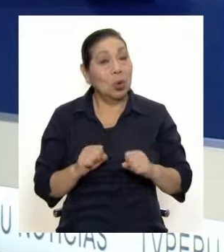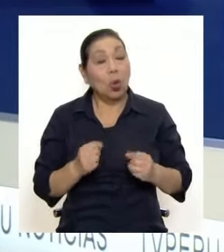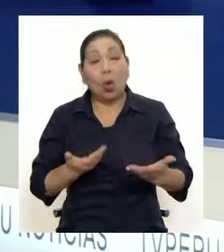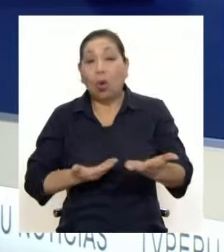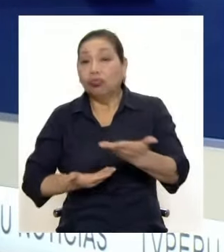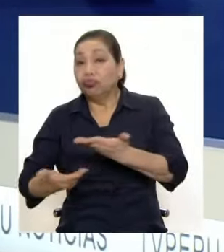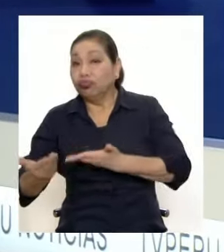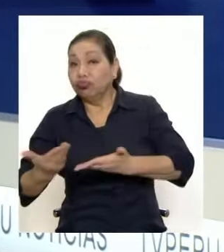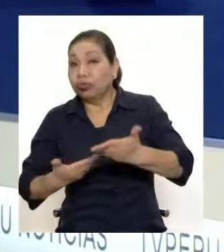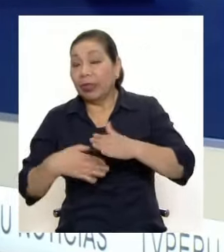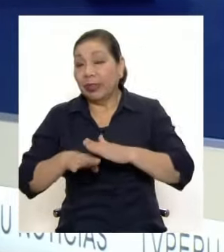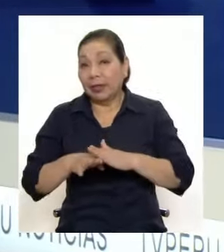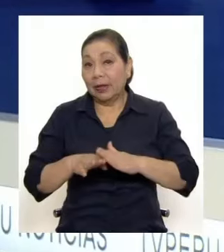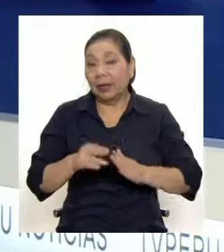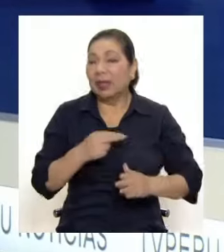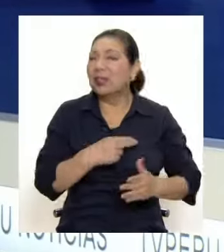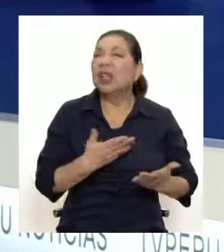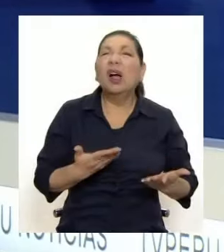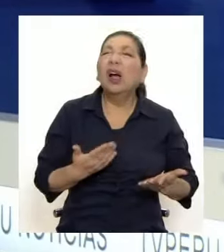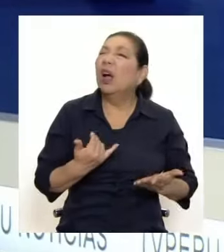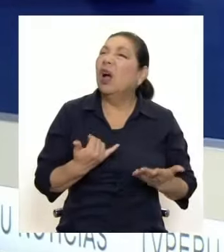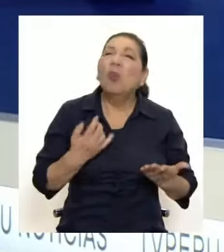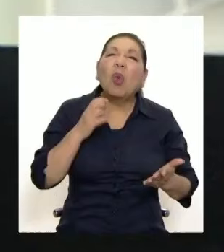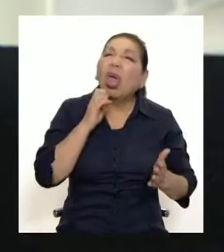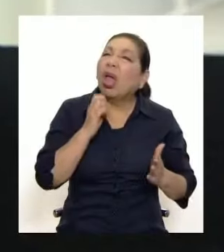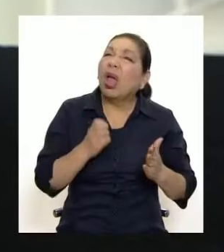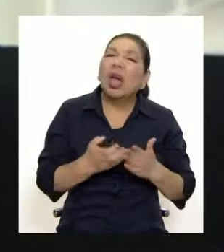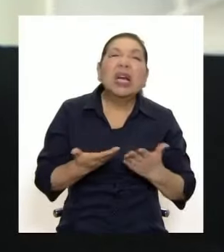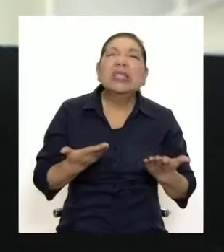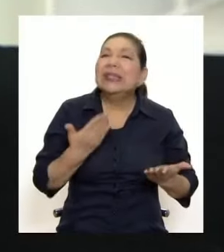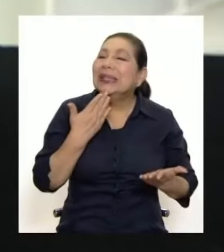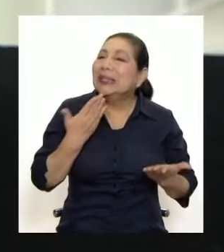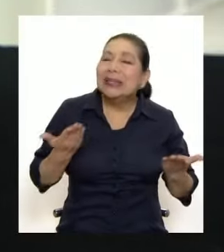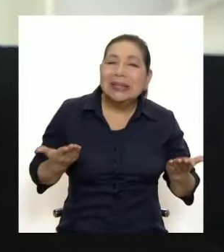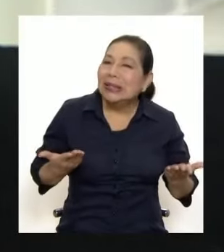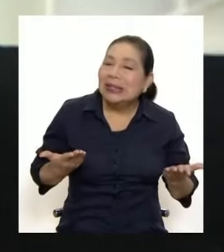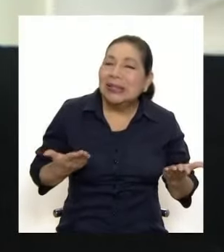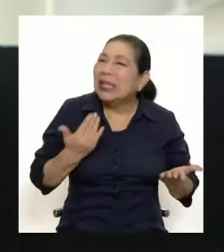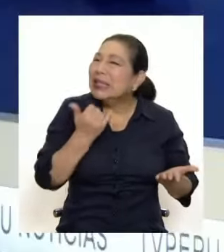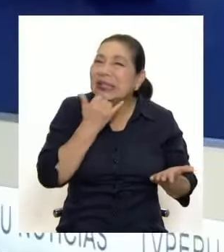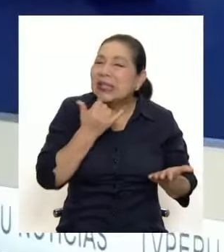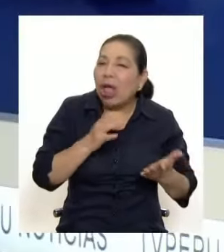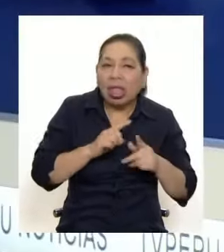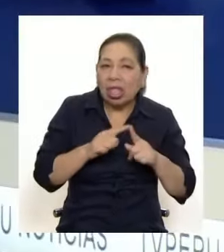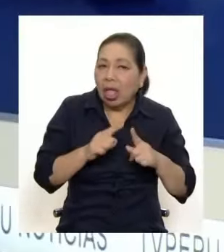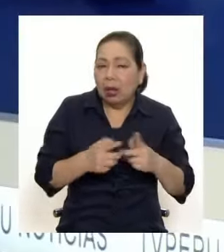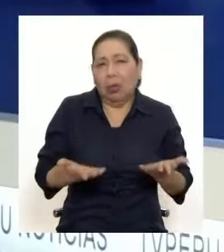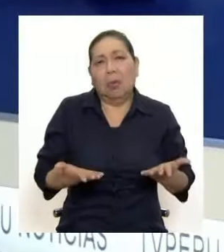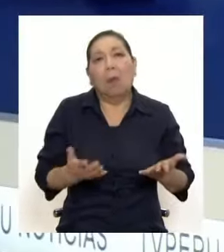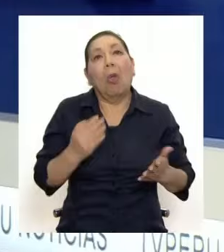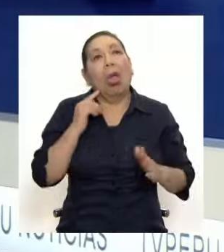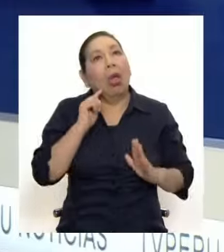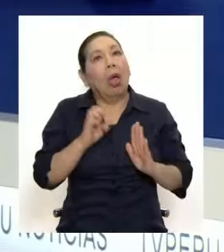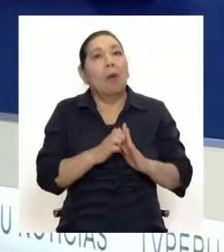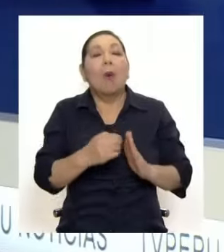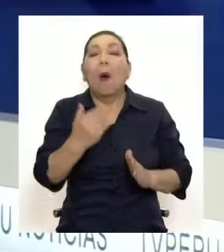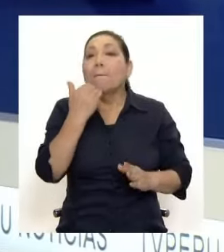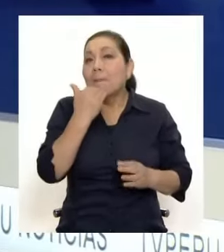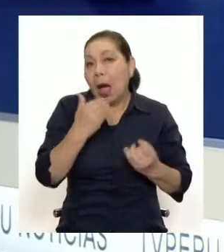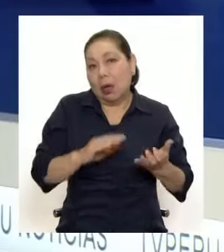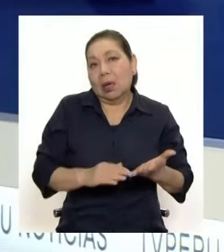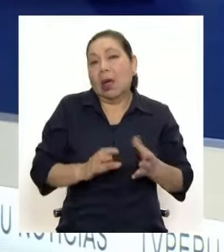comercializar dentro de China qué se podría por ejemplo introducir allí prod todos los productos mangos por ejemplo